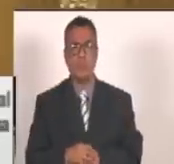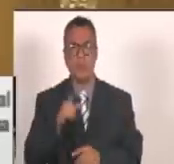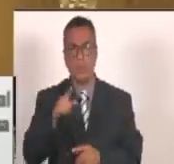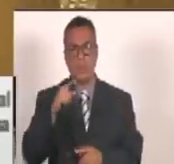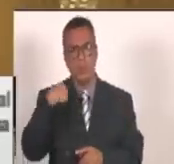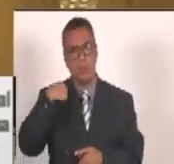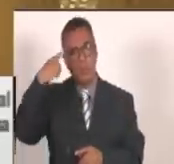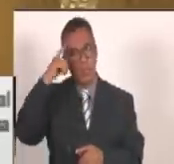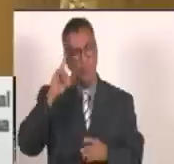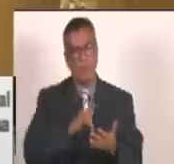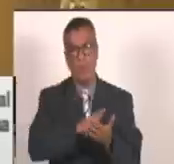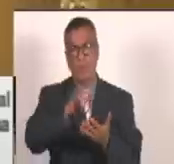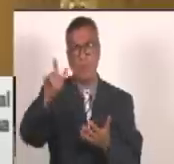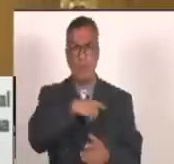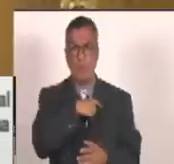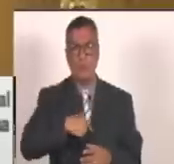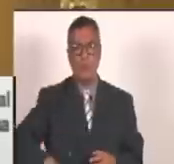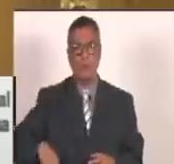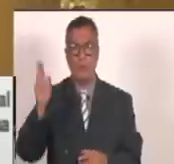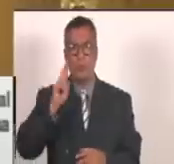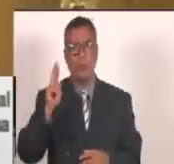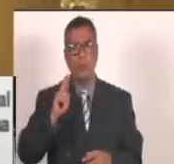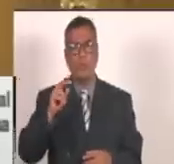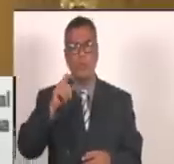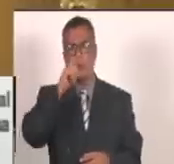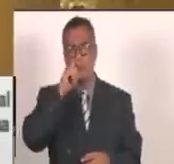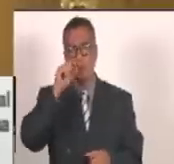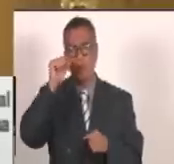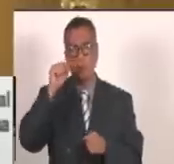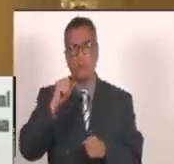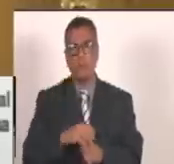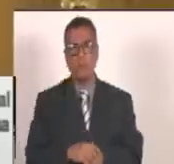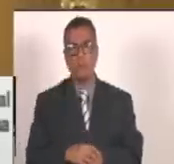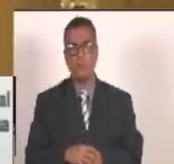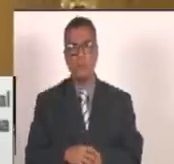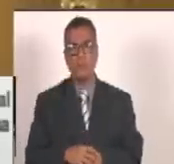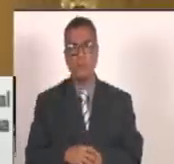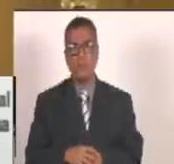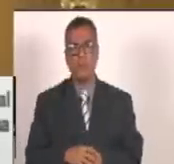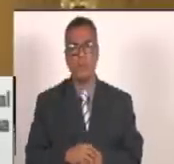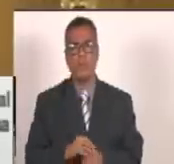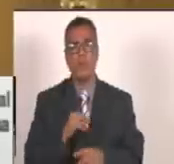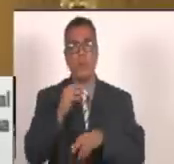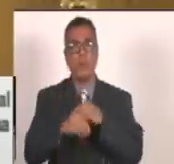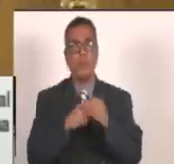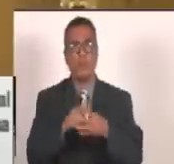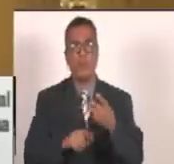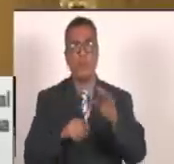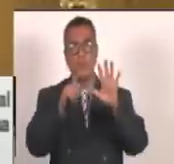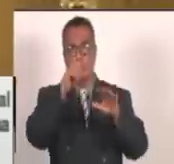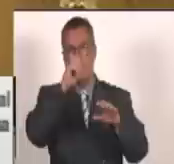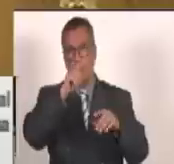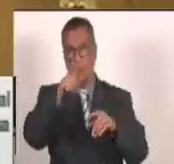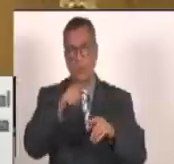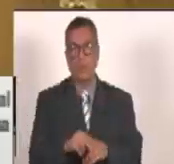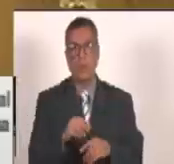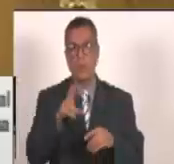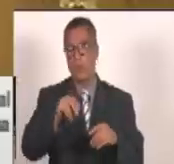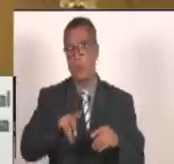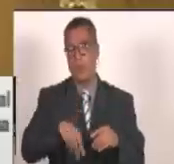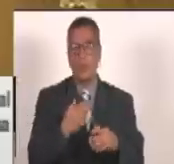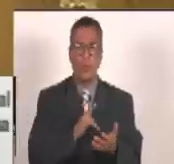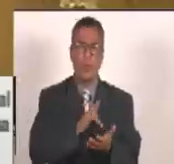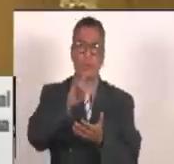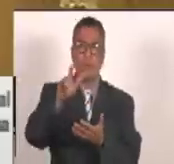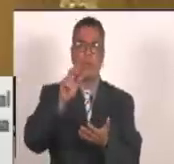Creo que este viaje del presidente de la República, Nicolás Maduro, que hacía ya casi 6 años, 5 años y tanto que no